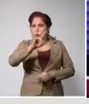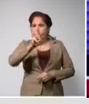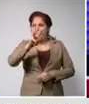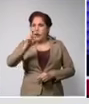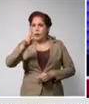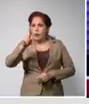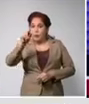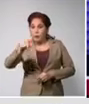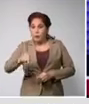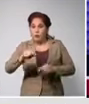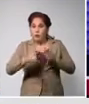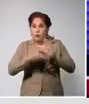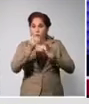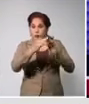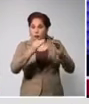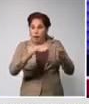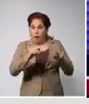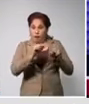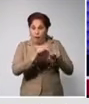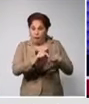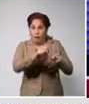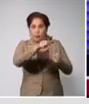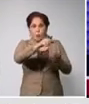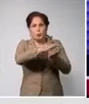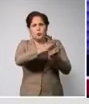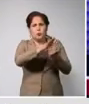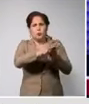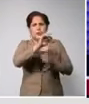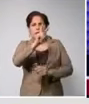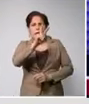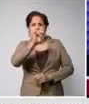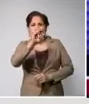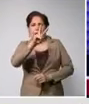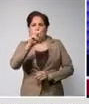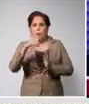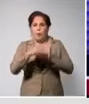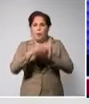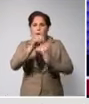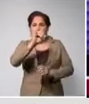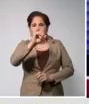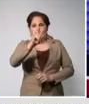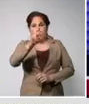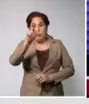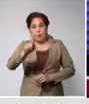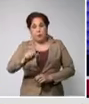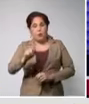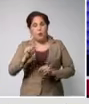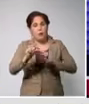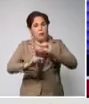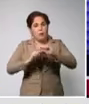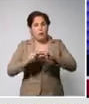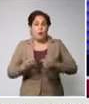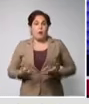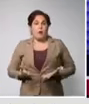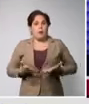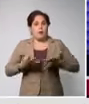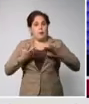931 altas ya se acumulan 62.062 pacientes recuperados, que es el